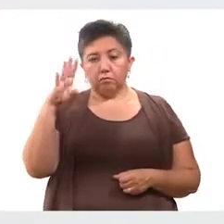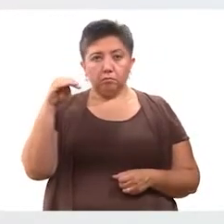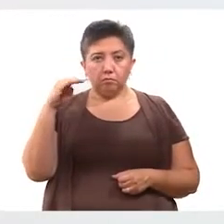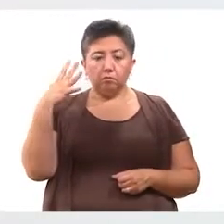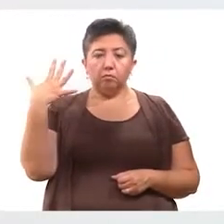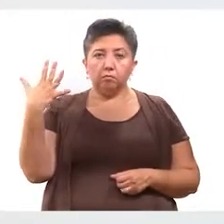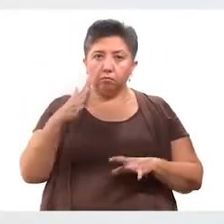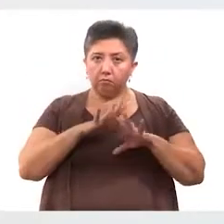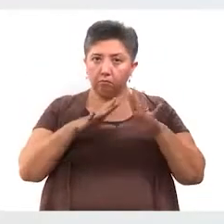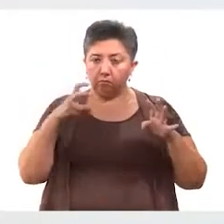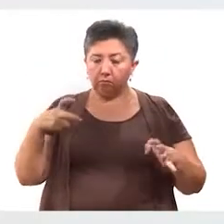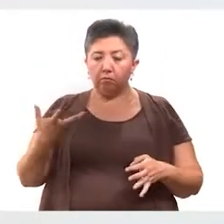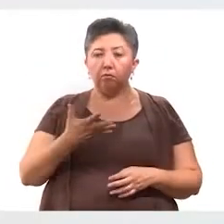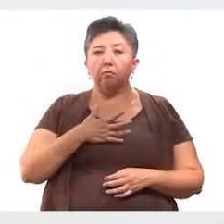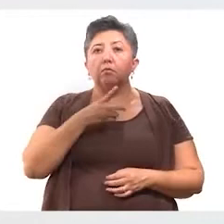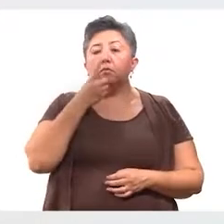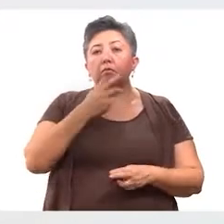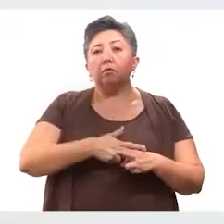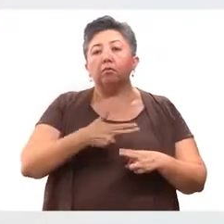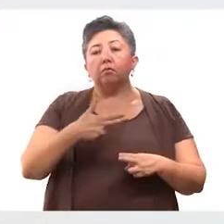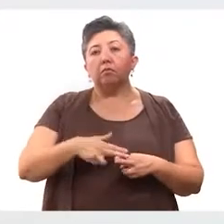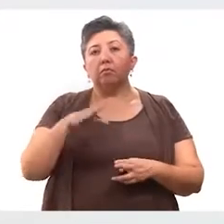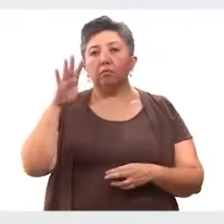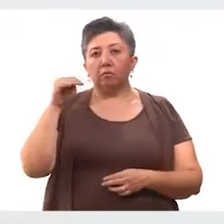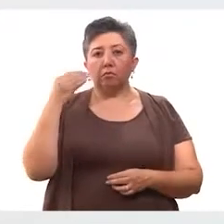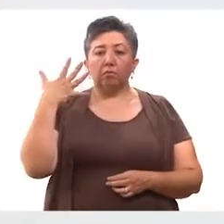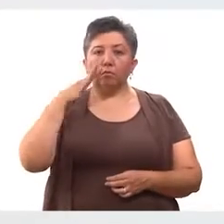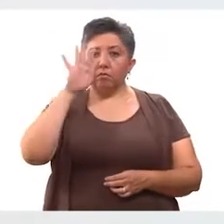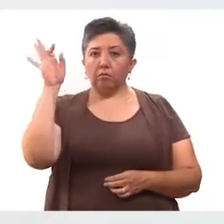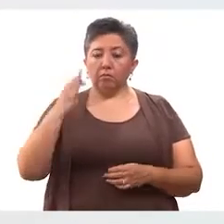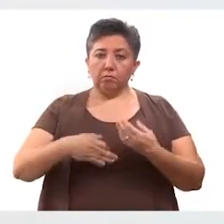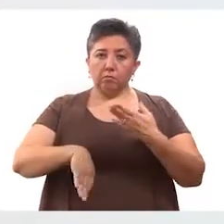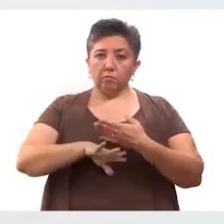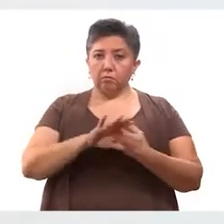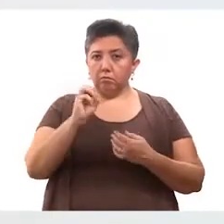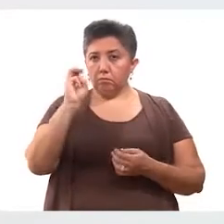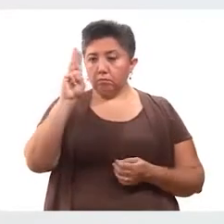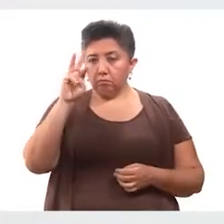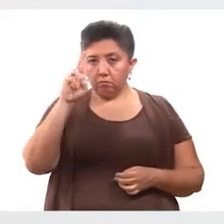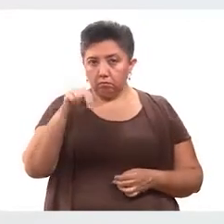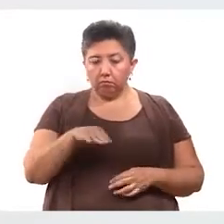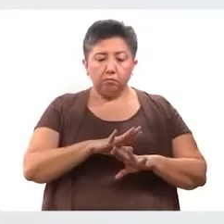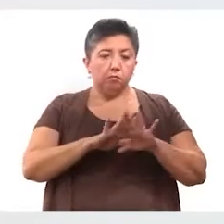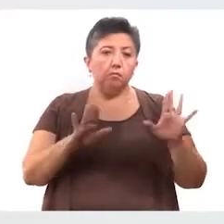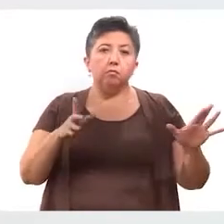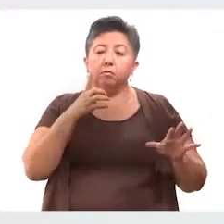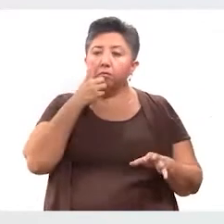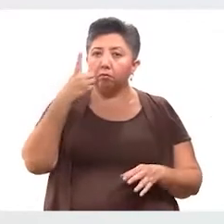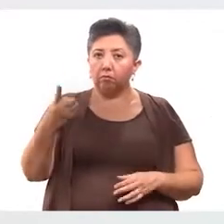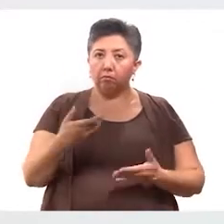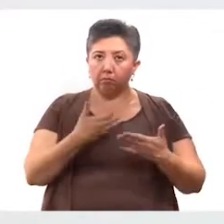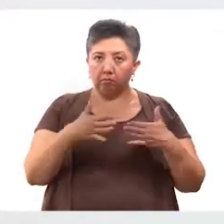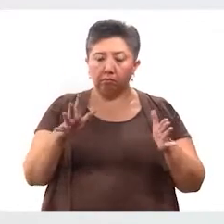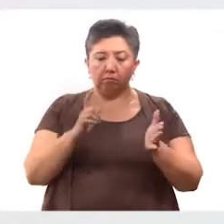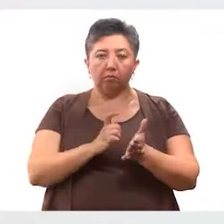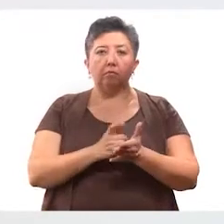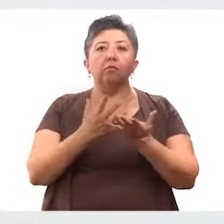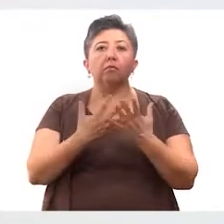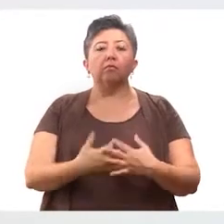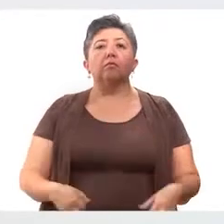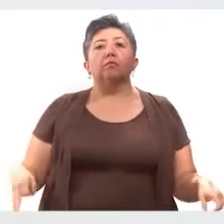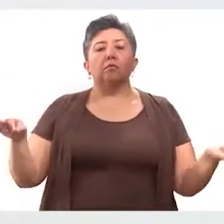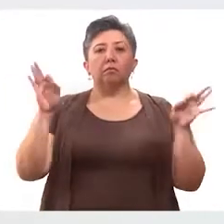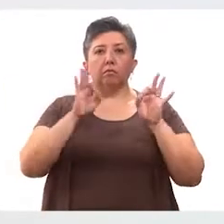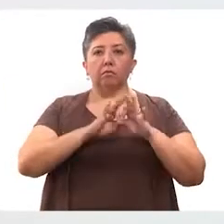KN95, ya que estos tienen una cobertura hasta del 95% contra Ómicron. Como se ha señalado, en la reapertura